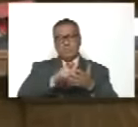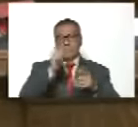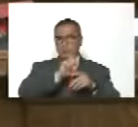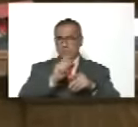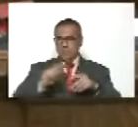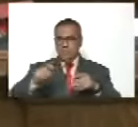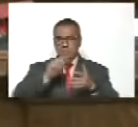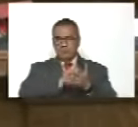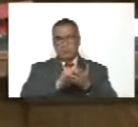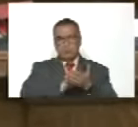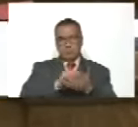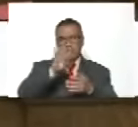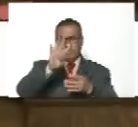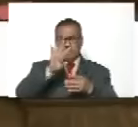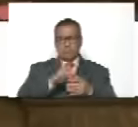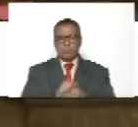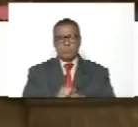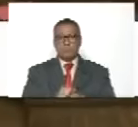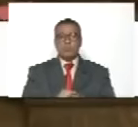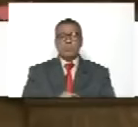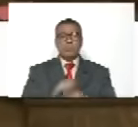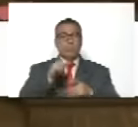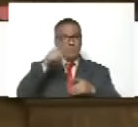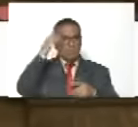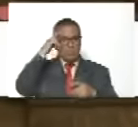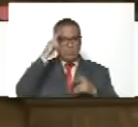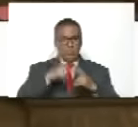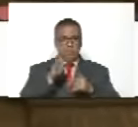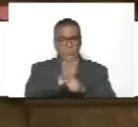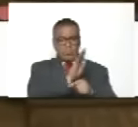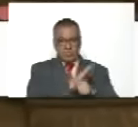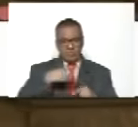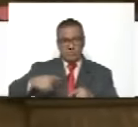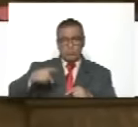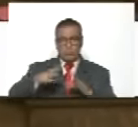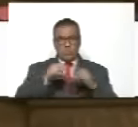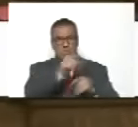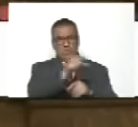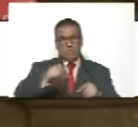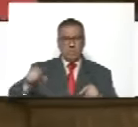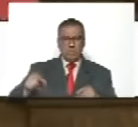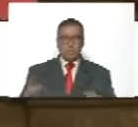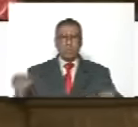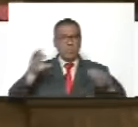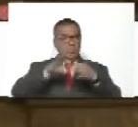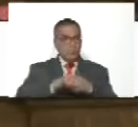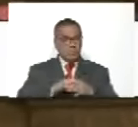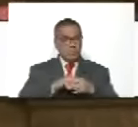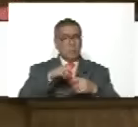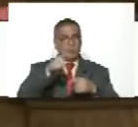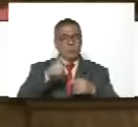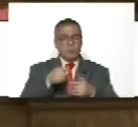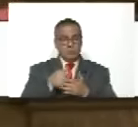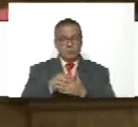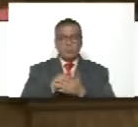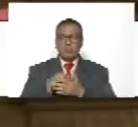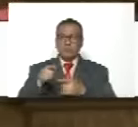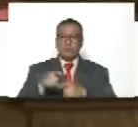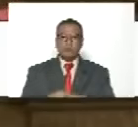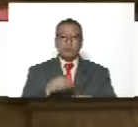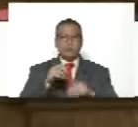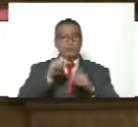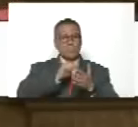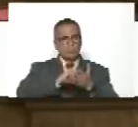siguientes términos. Artículo 4. Se reconoce y protege el derecho de toda persona a asociarse con fines lícitos en los